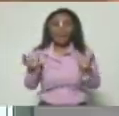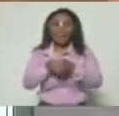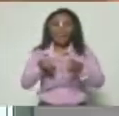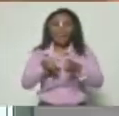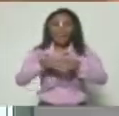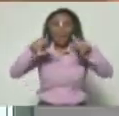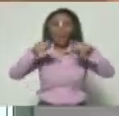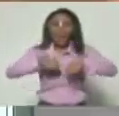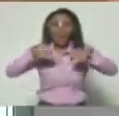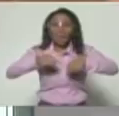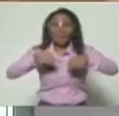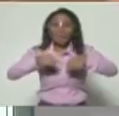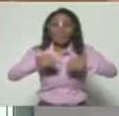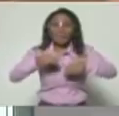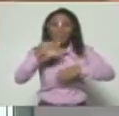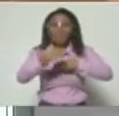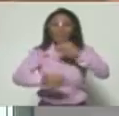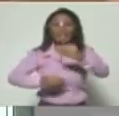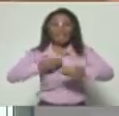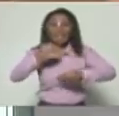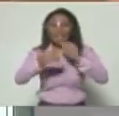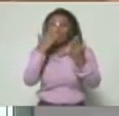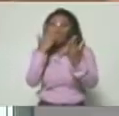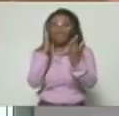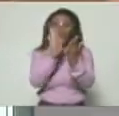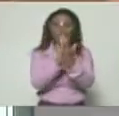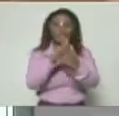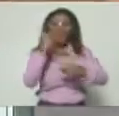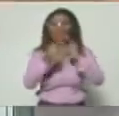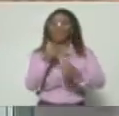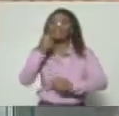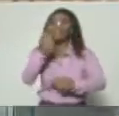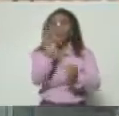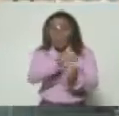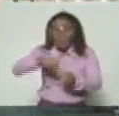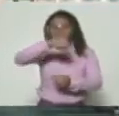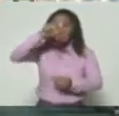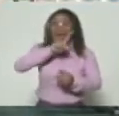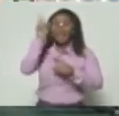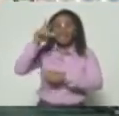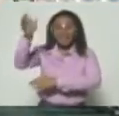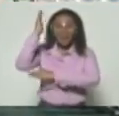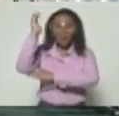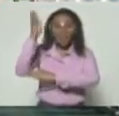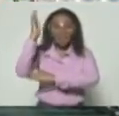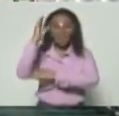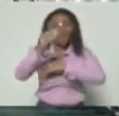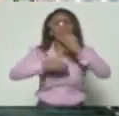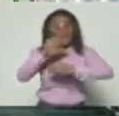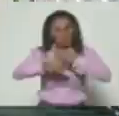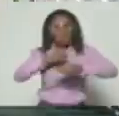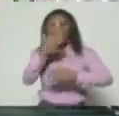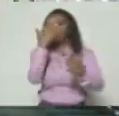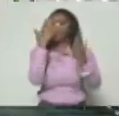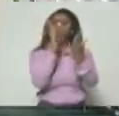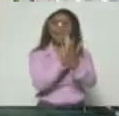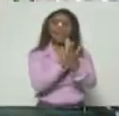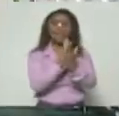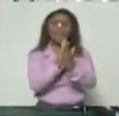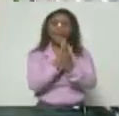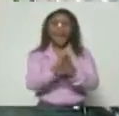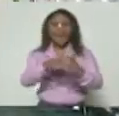hoy, que hubiese hecho frente, como decía el espíritu de ese congreso anfictiónico, que hubiese hecho frente a